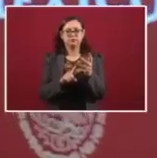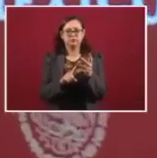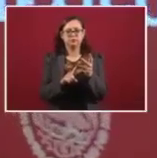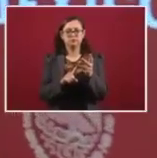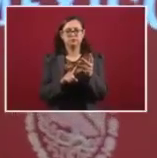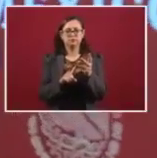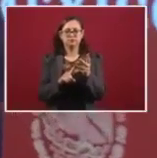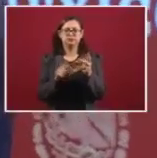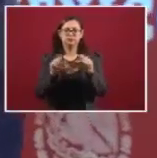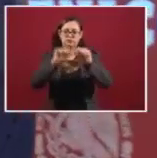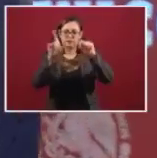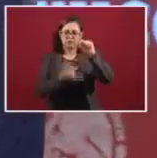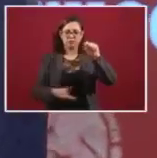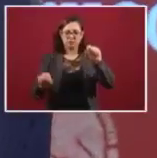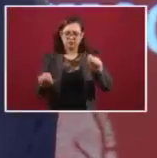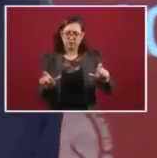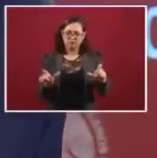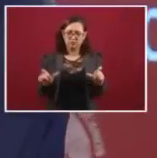es la de Guardia Nacional.